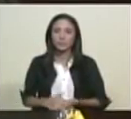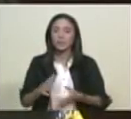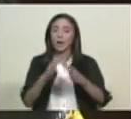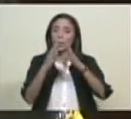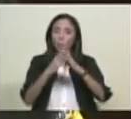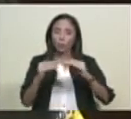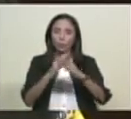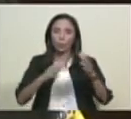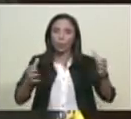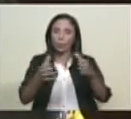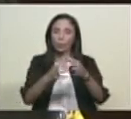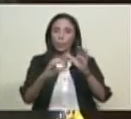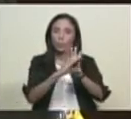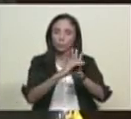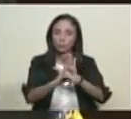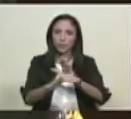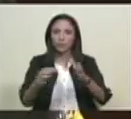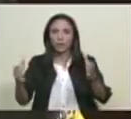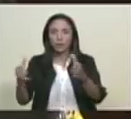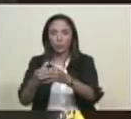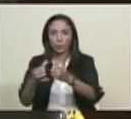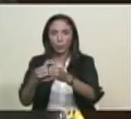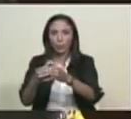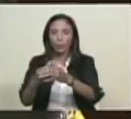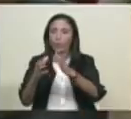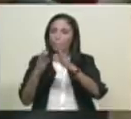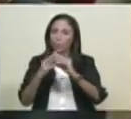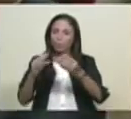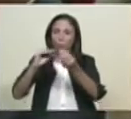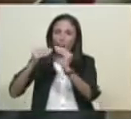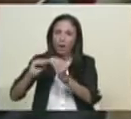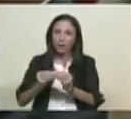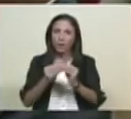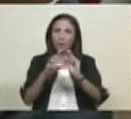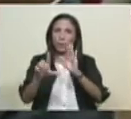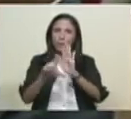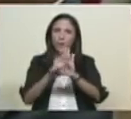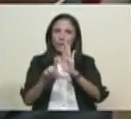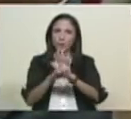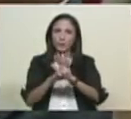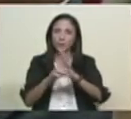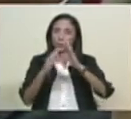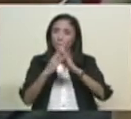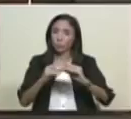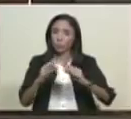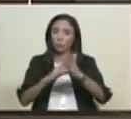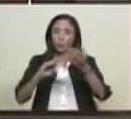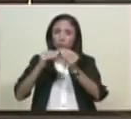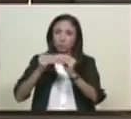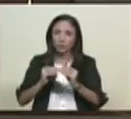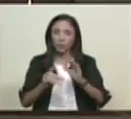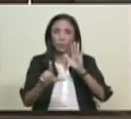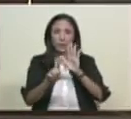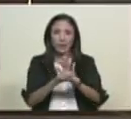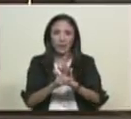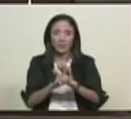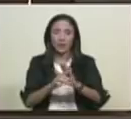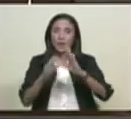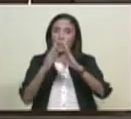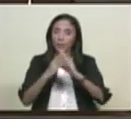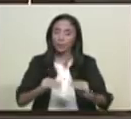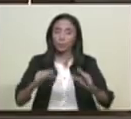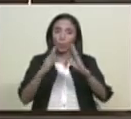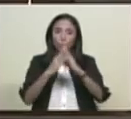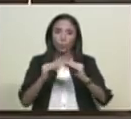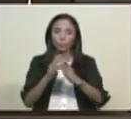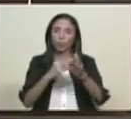Judicial para adelantar todas las reformas que hagan falta hacer para el cumplimiento de la gran misión